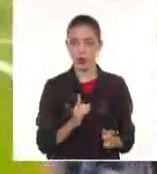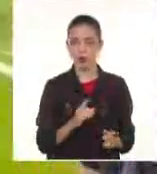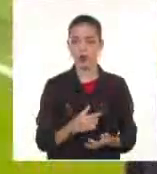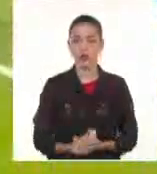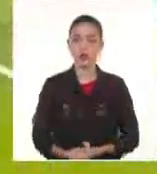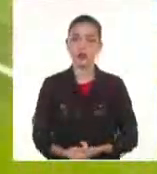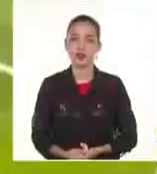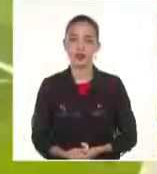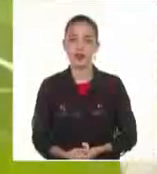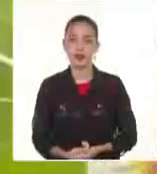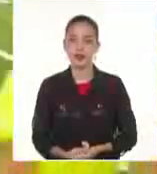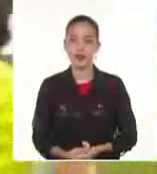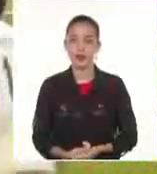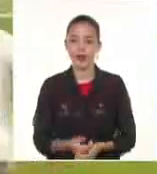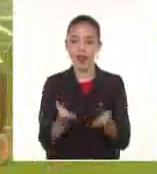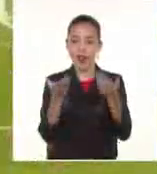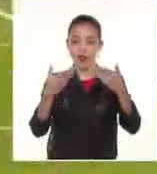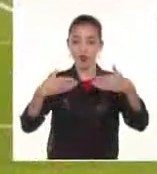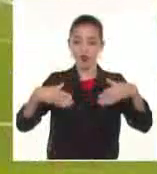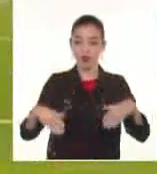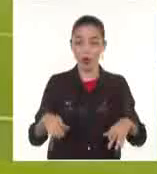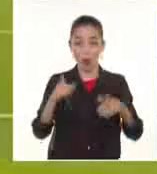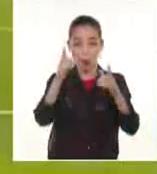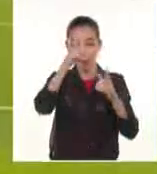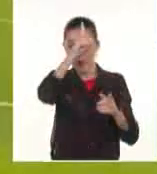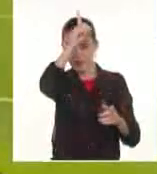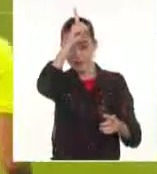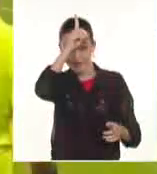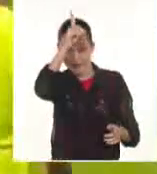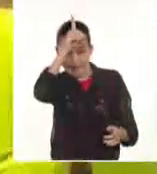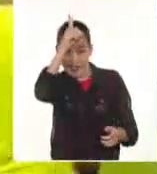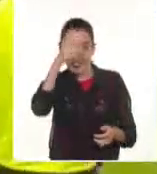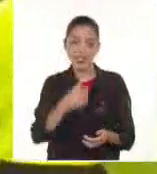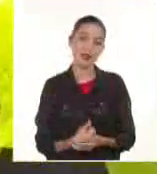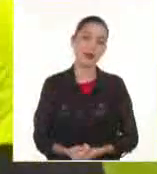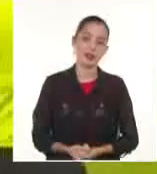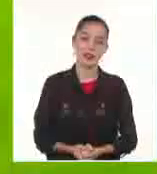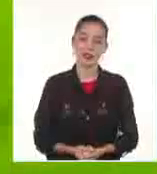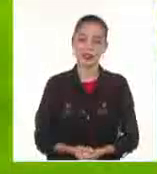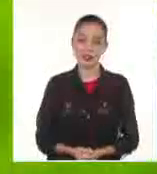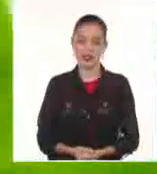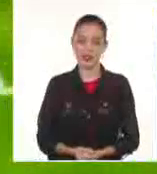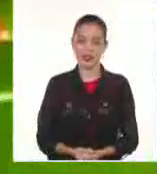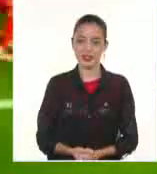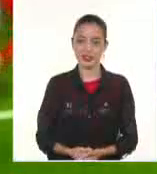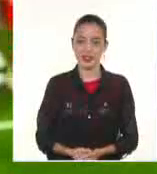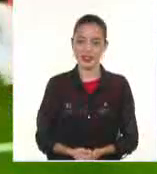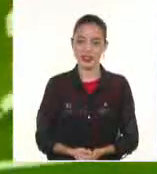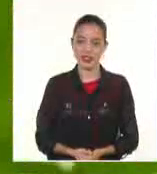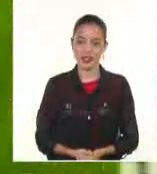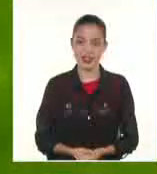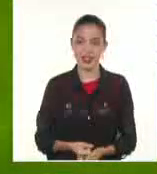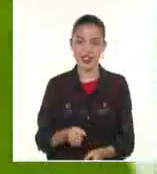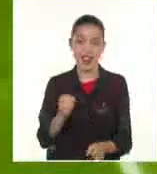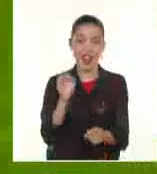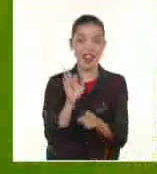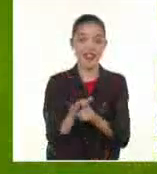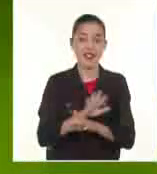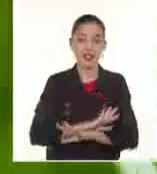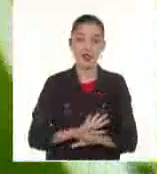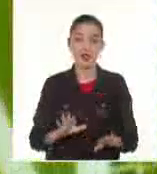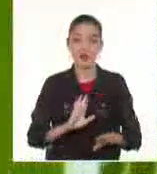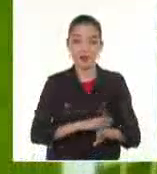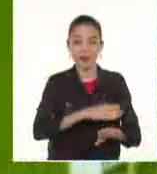Alemania, quienes tuvieron en Courtois, el portero merengue, un enemigo mortal. Al final del primer tiempo, la Casa Blanca se